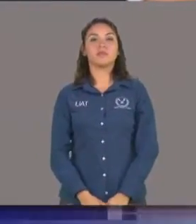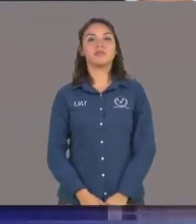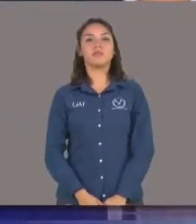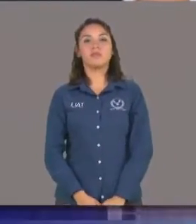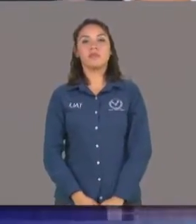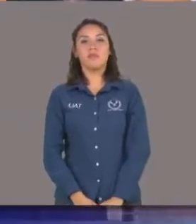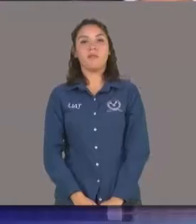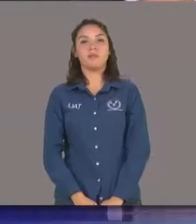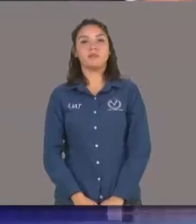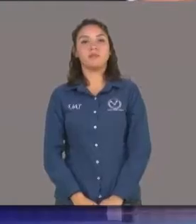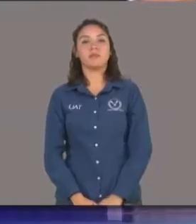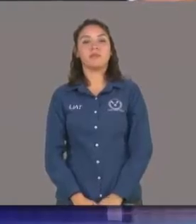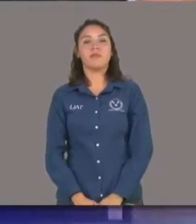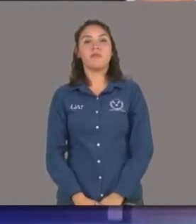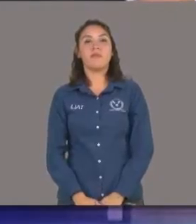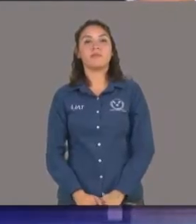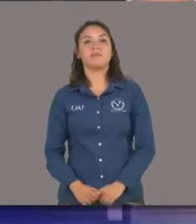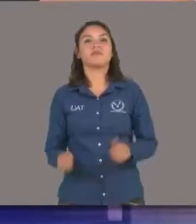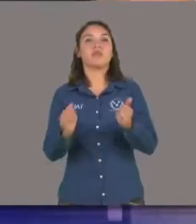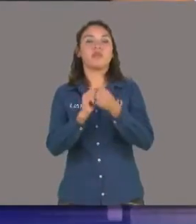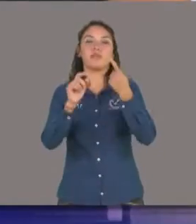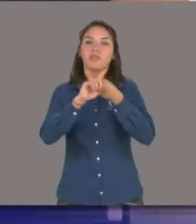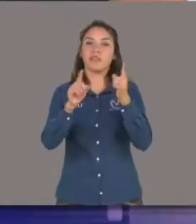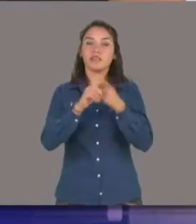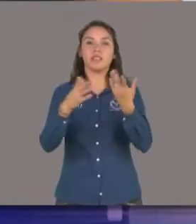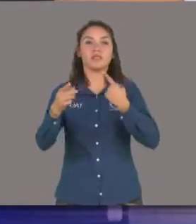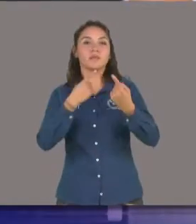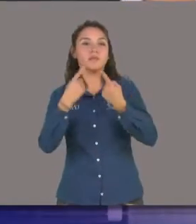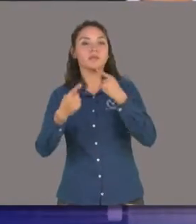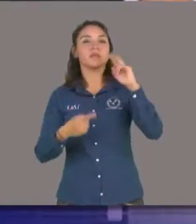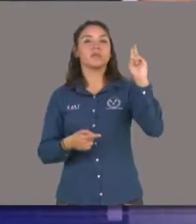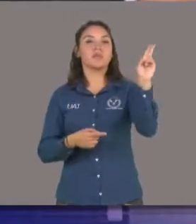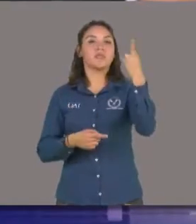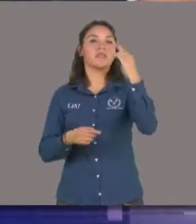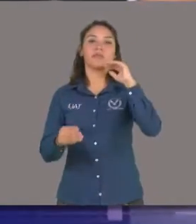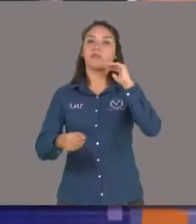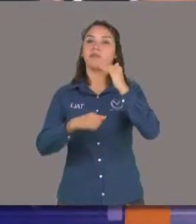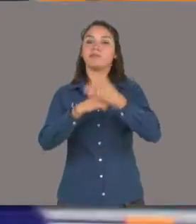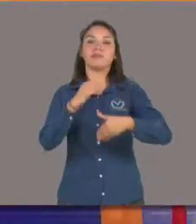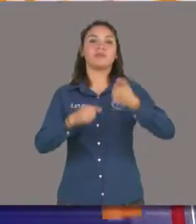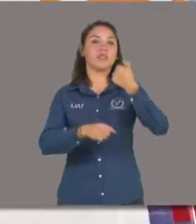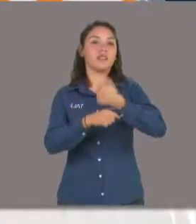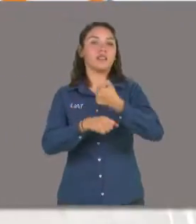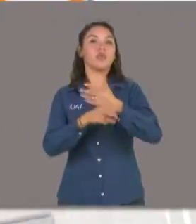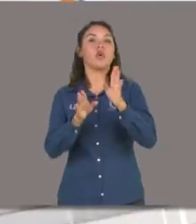Hasta aquí las breves GUAD y continuamos con más información de la Universidad Autónoma de Tamaulipas.